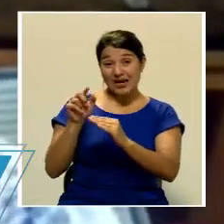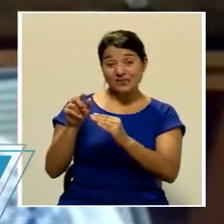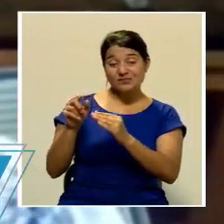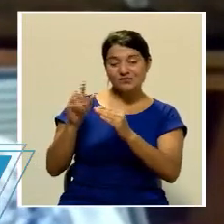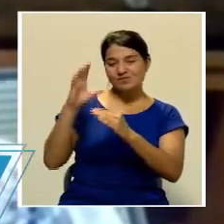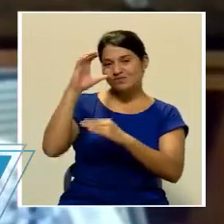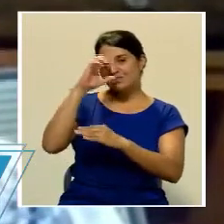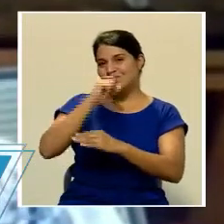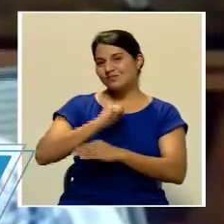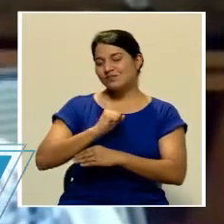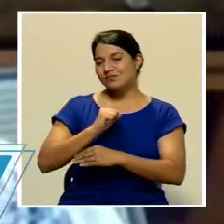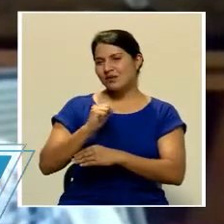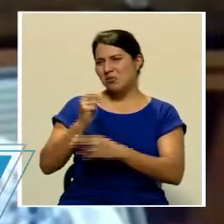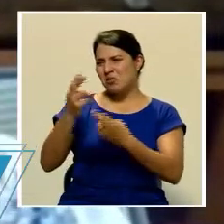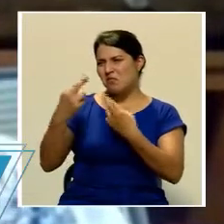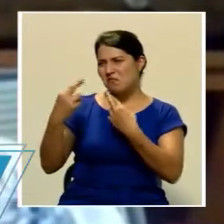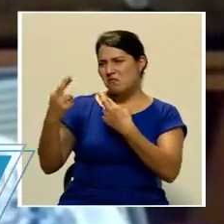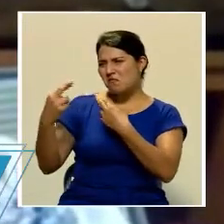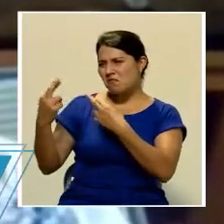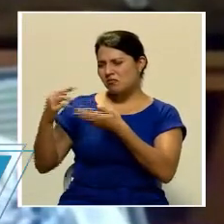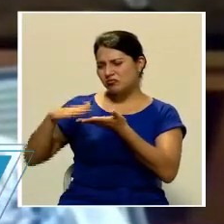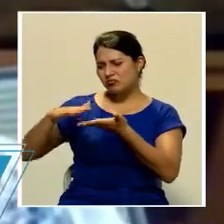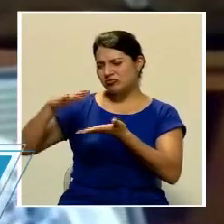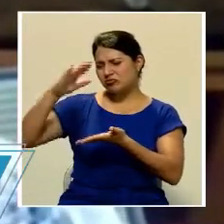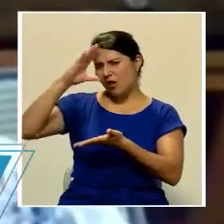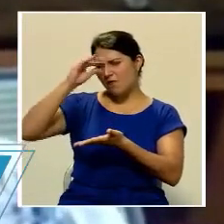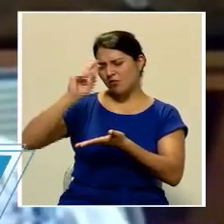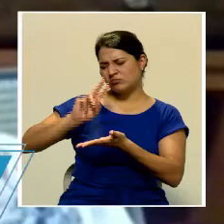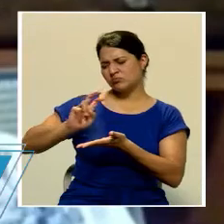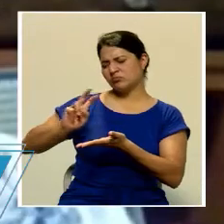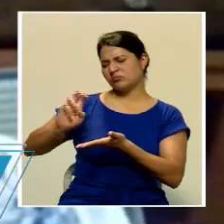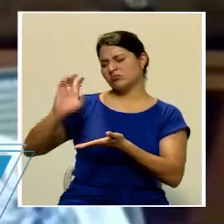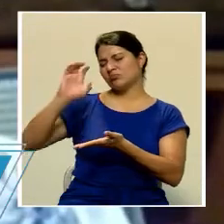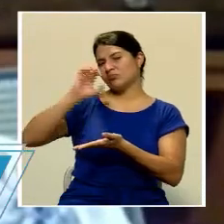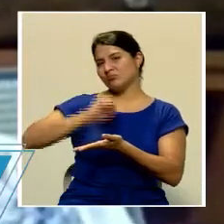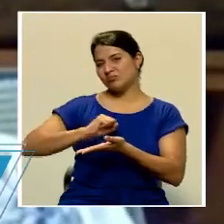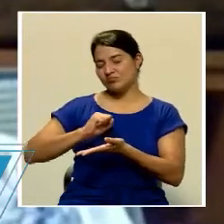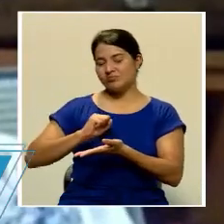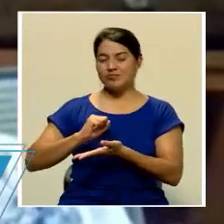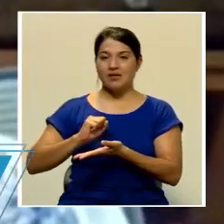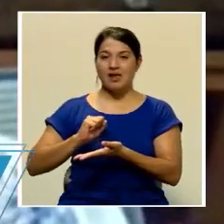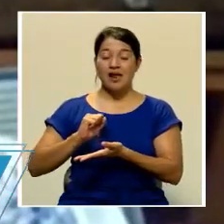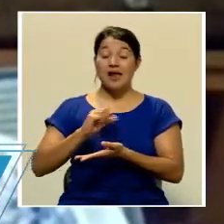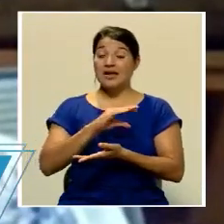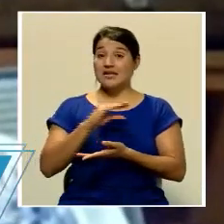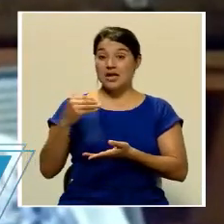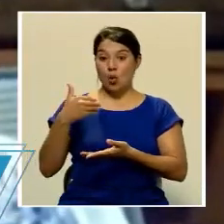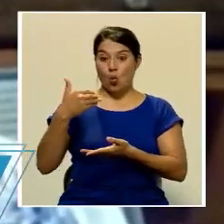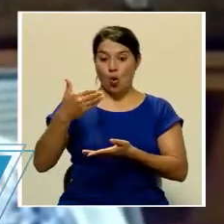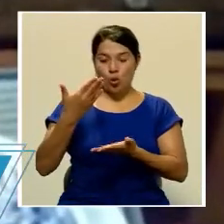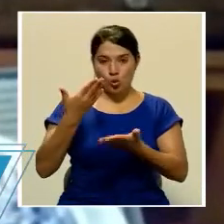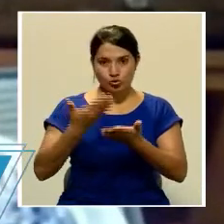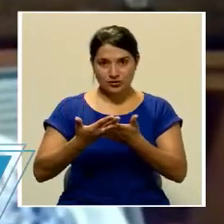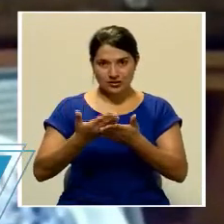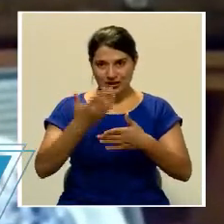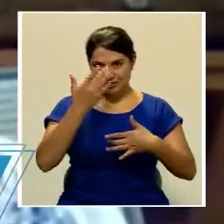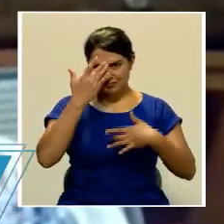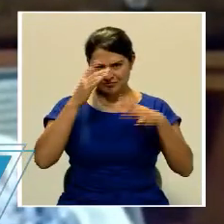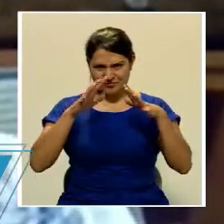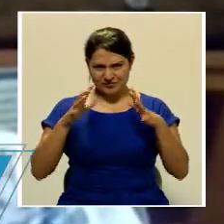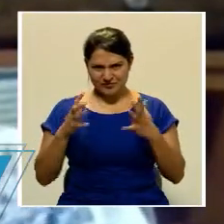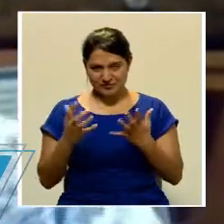dónde estábamos parados en el momento en que aparece la pandemia y necesitamos utilizar esos